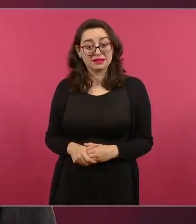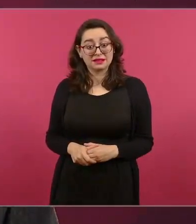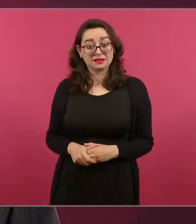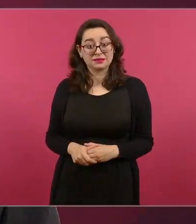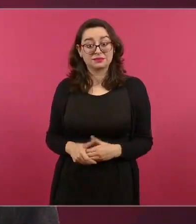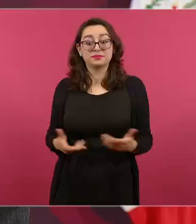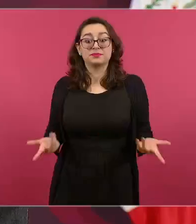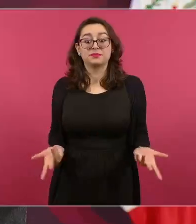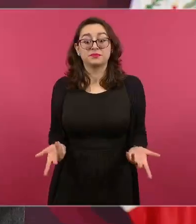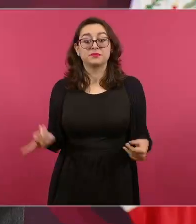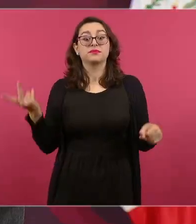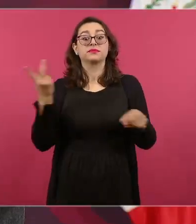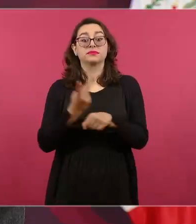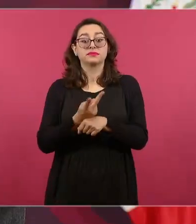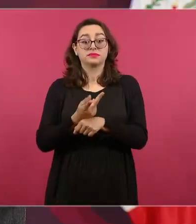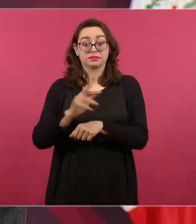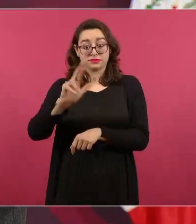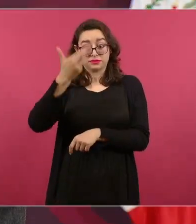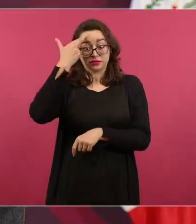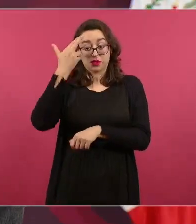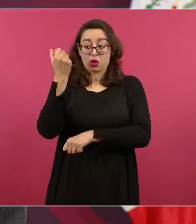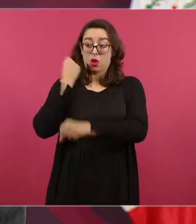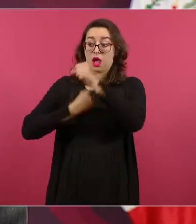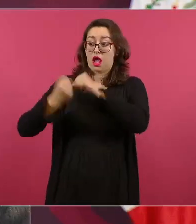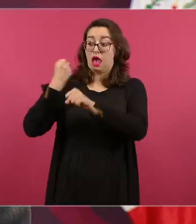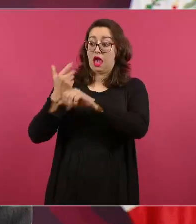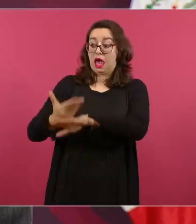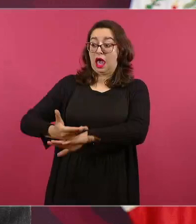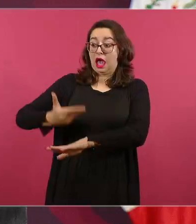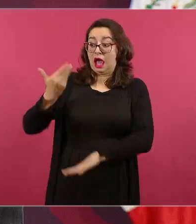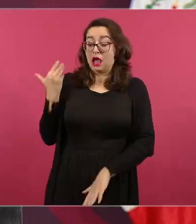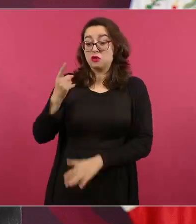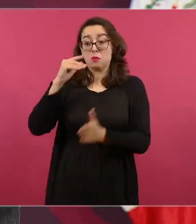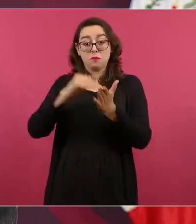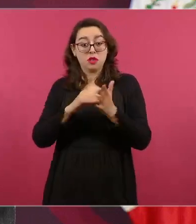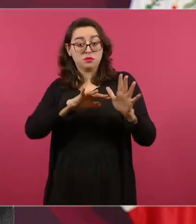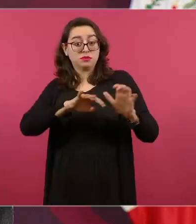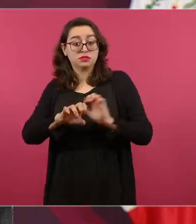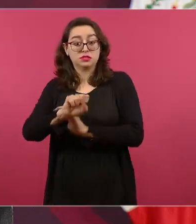Cuando el 68, ¿quién dio la orden